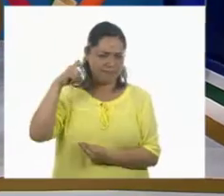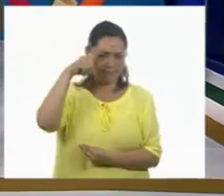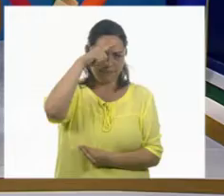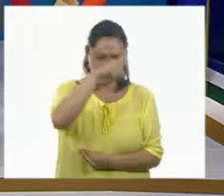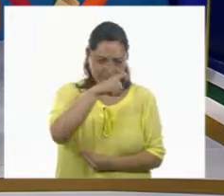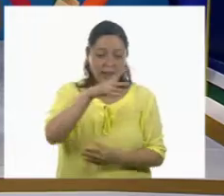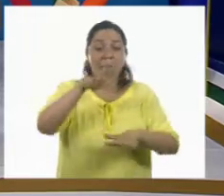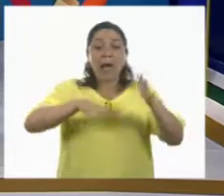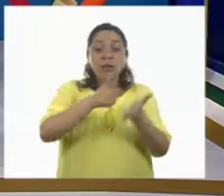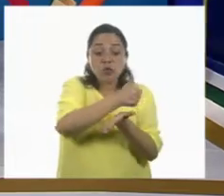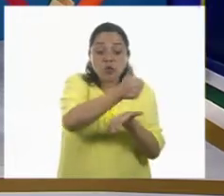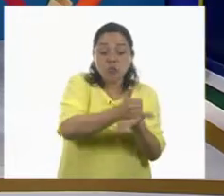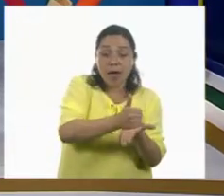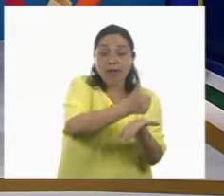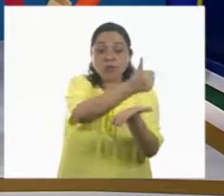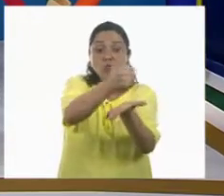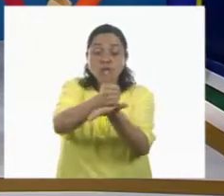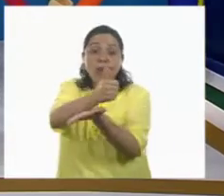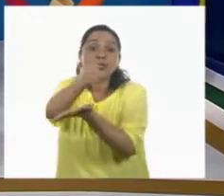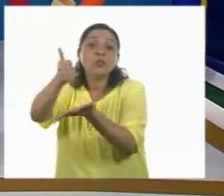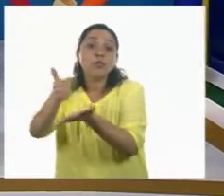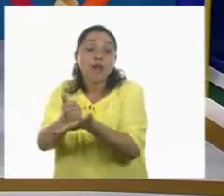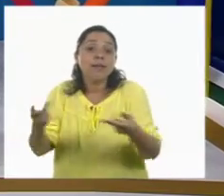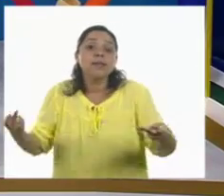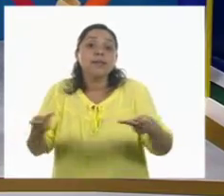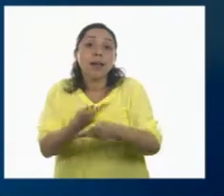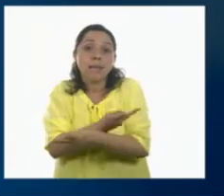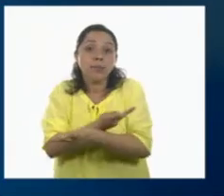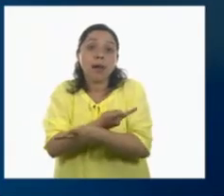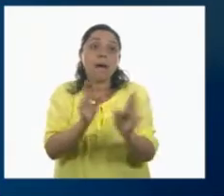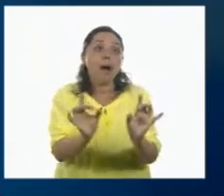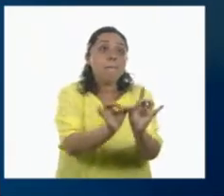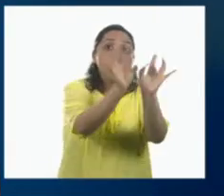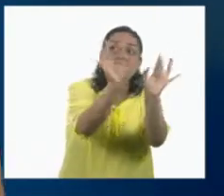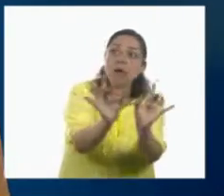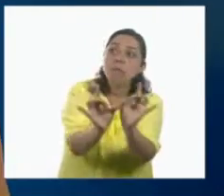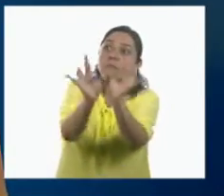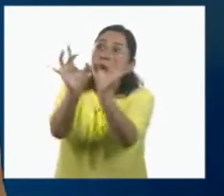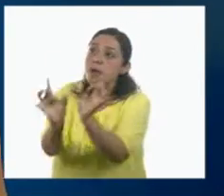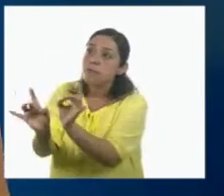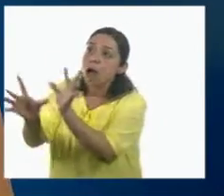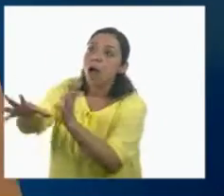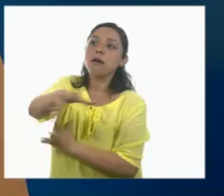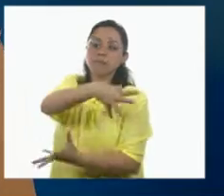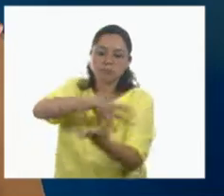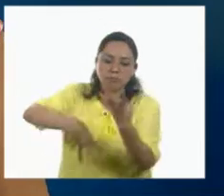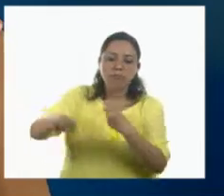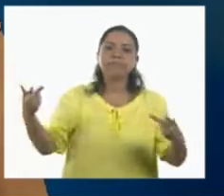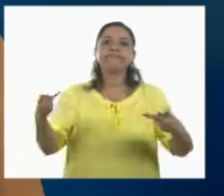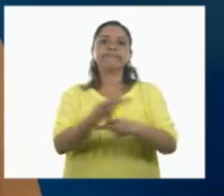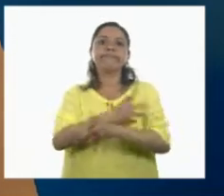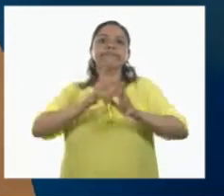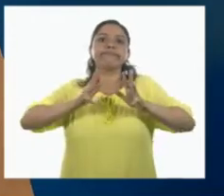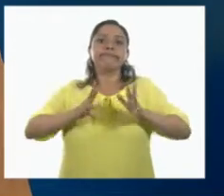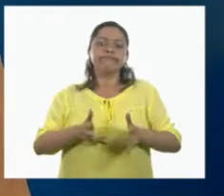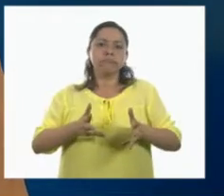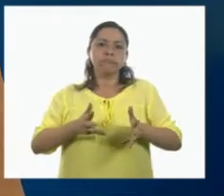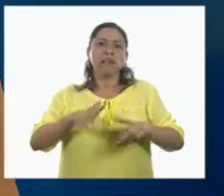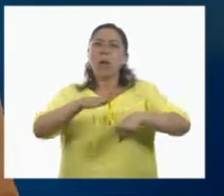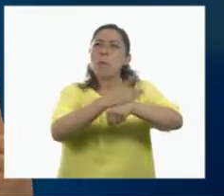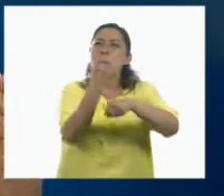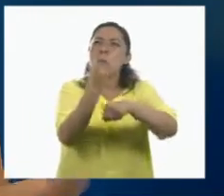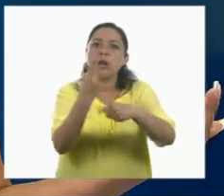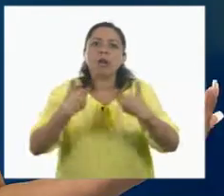solo recibían las consecuencias sin conocer el porqué. Y como ya les había